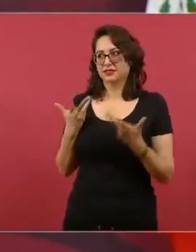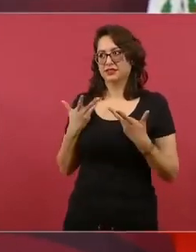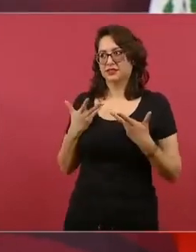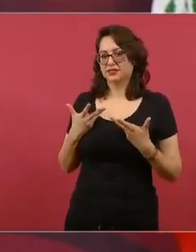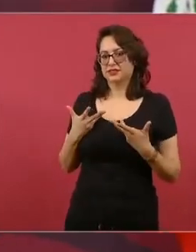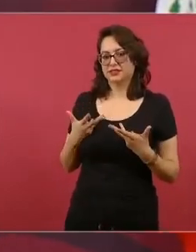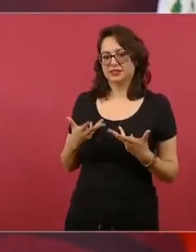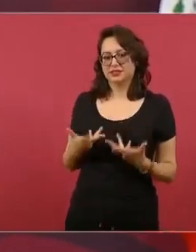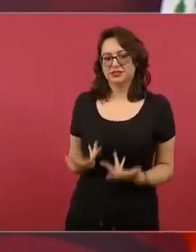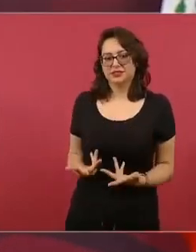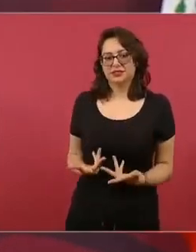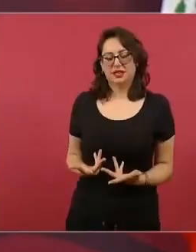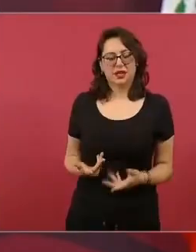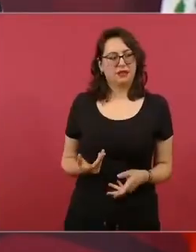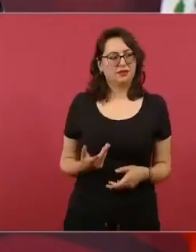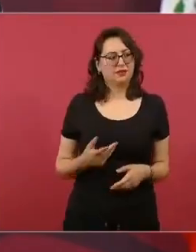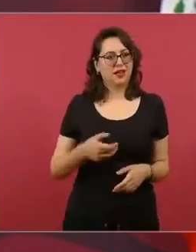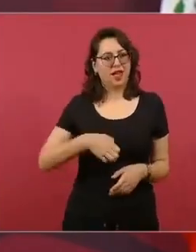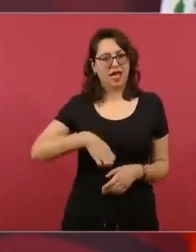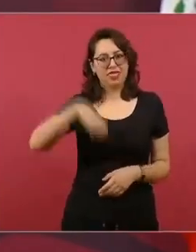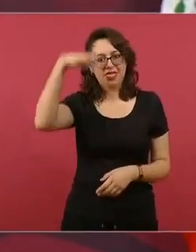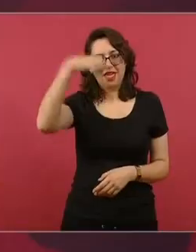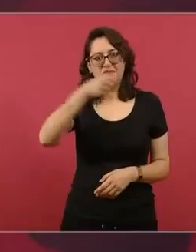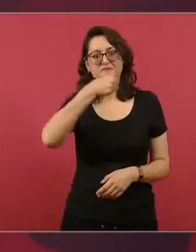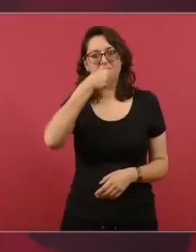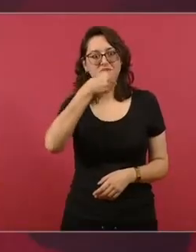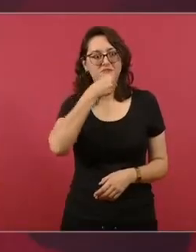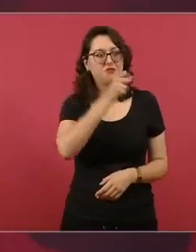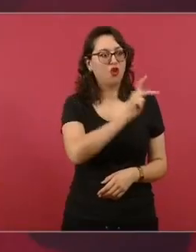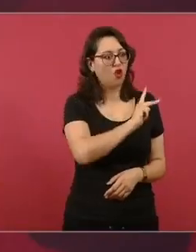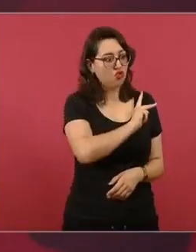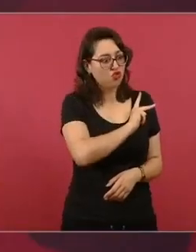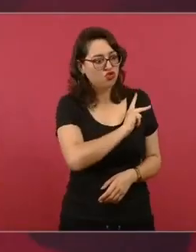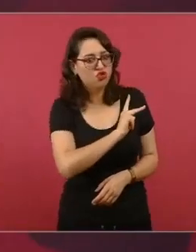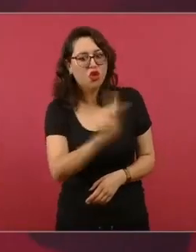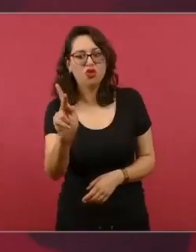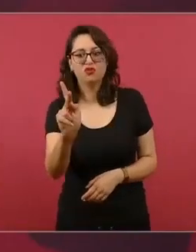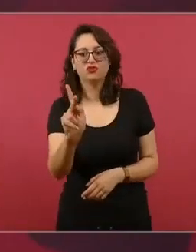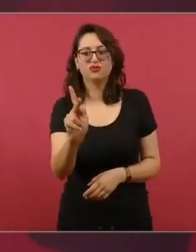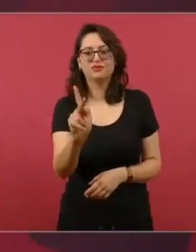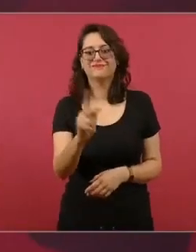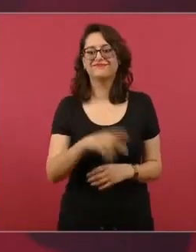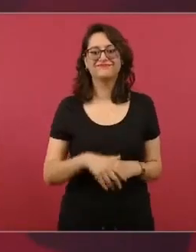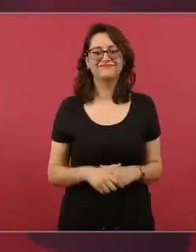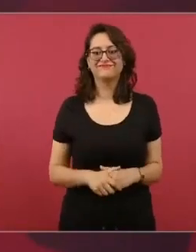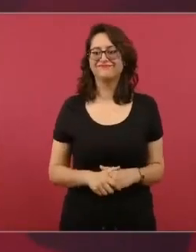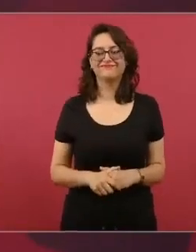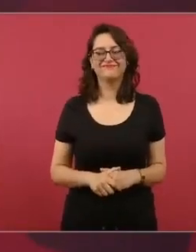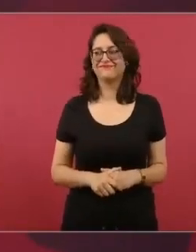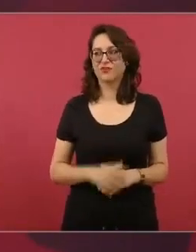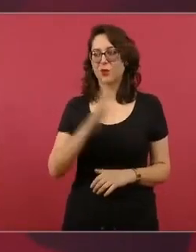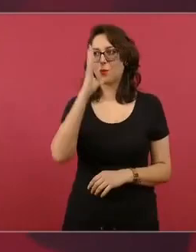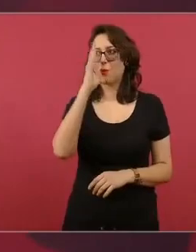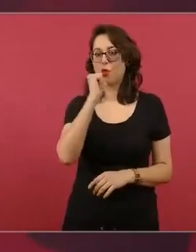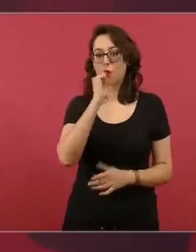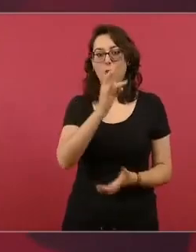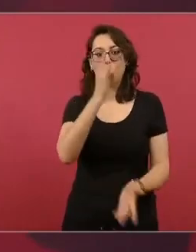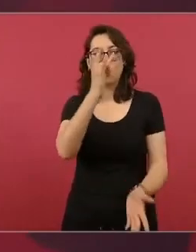a los más pobres, no a todos, que no fuese universal.